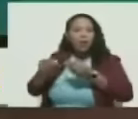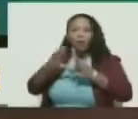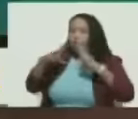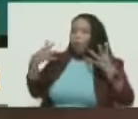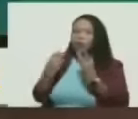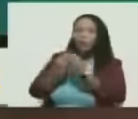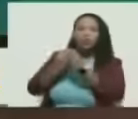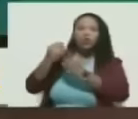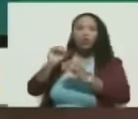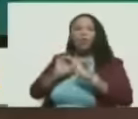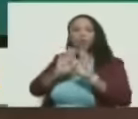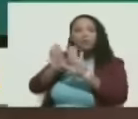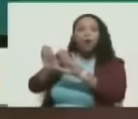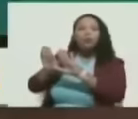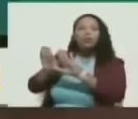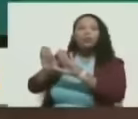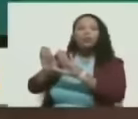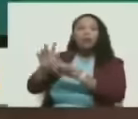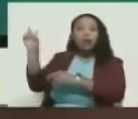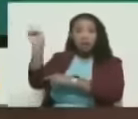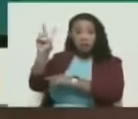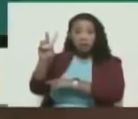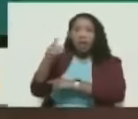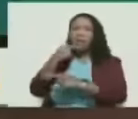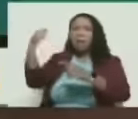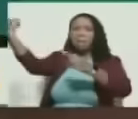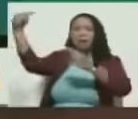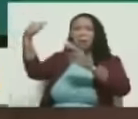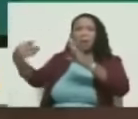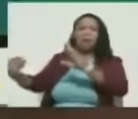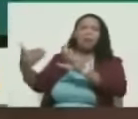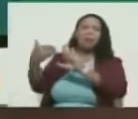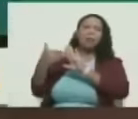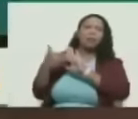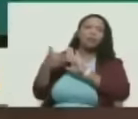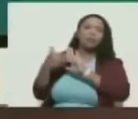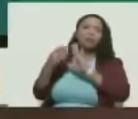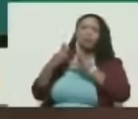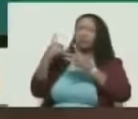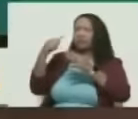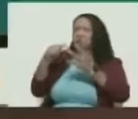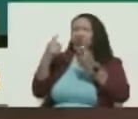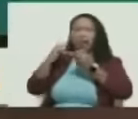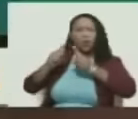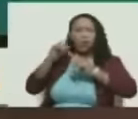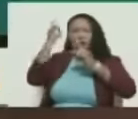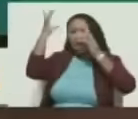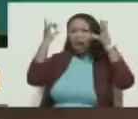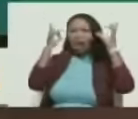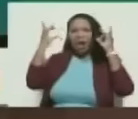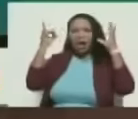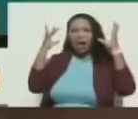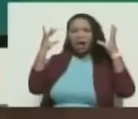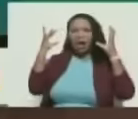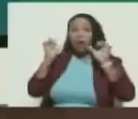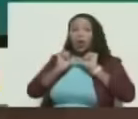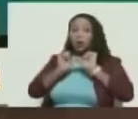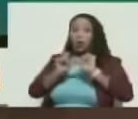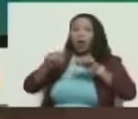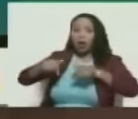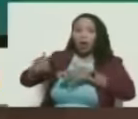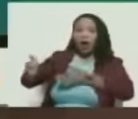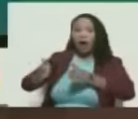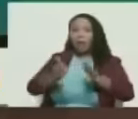pasar. A Venezuela la han acusado de todo, de todo. Nosotros sigamos por nuestro camino